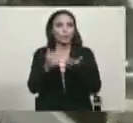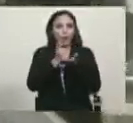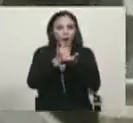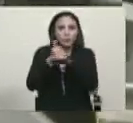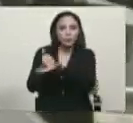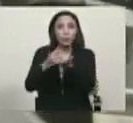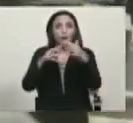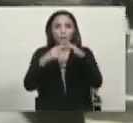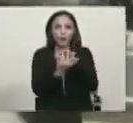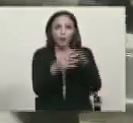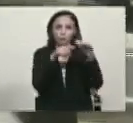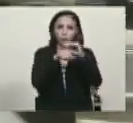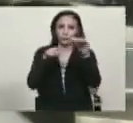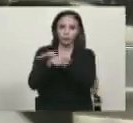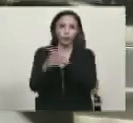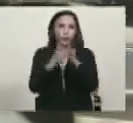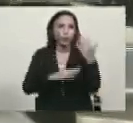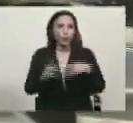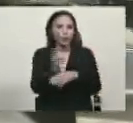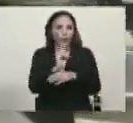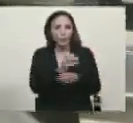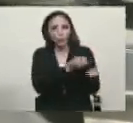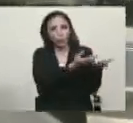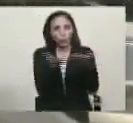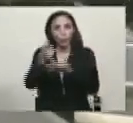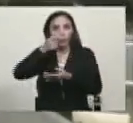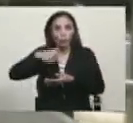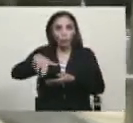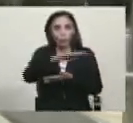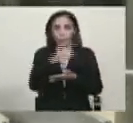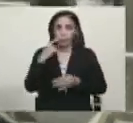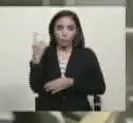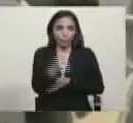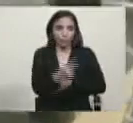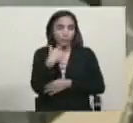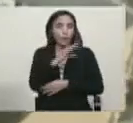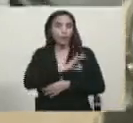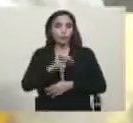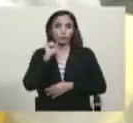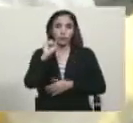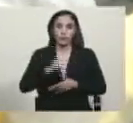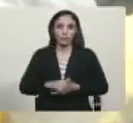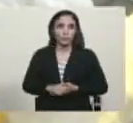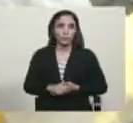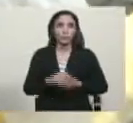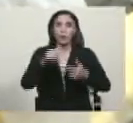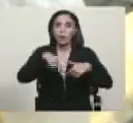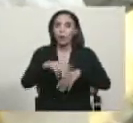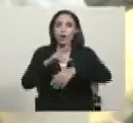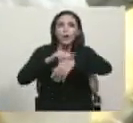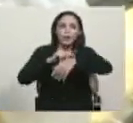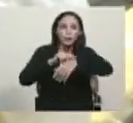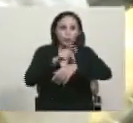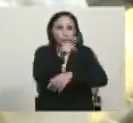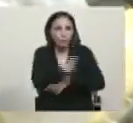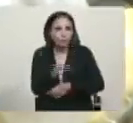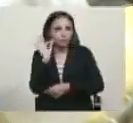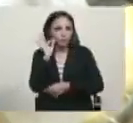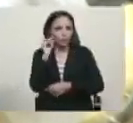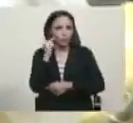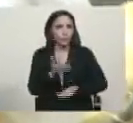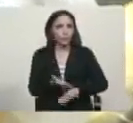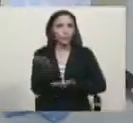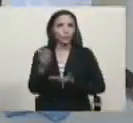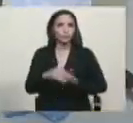adentro le lleguemos directo con la medicina a nuestro pueblo como debe ser en socialismo. Hoy estoy con la doctora Márquez, María Ángela,